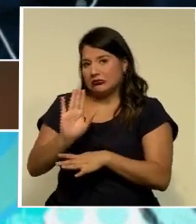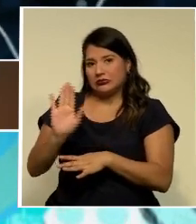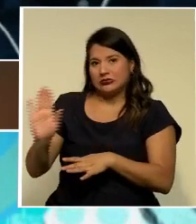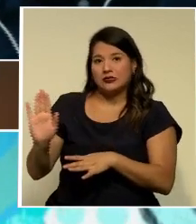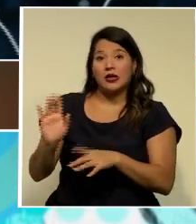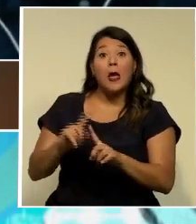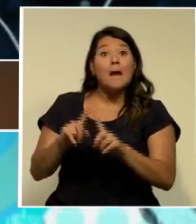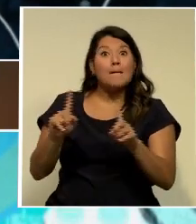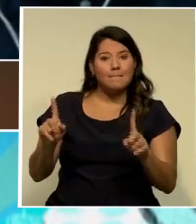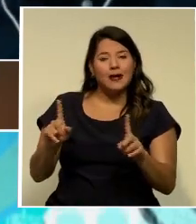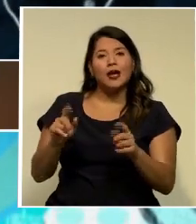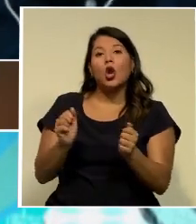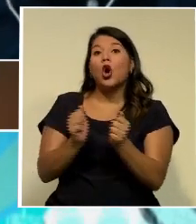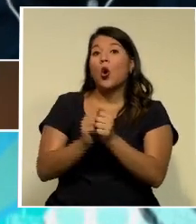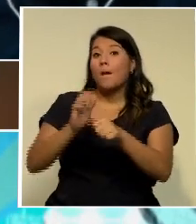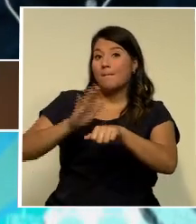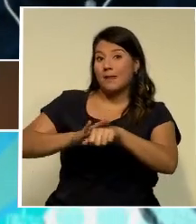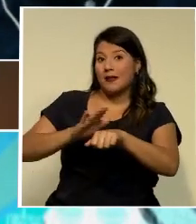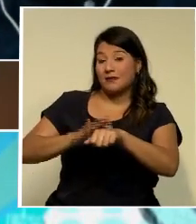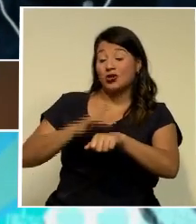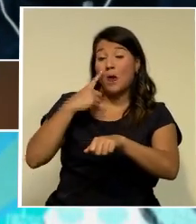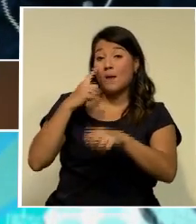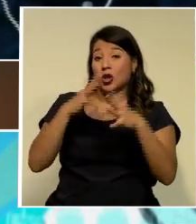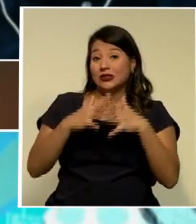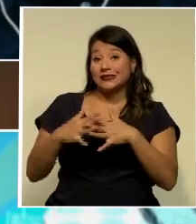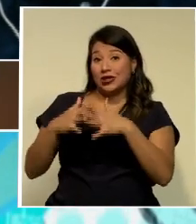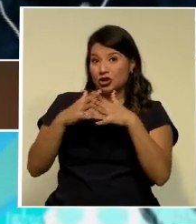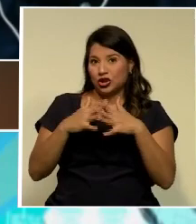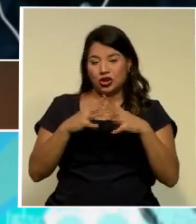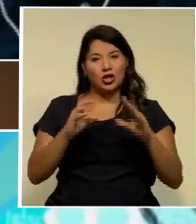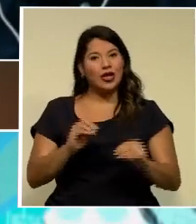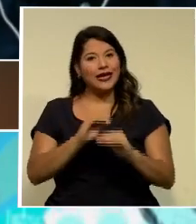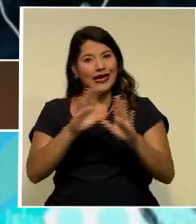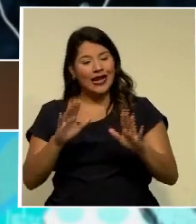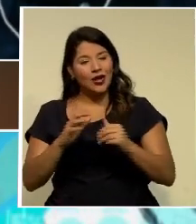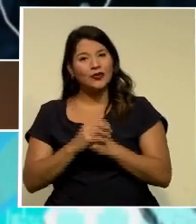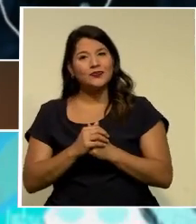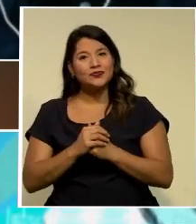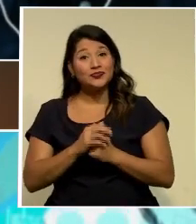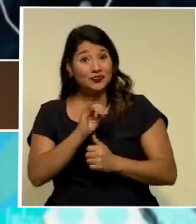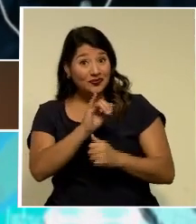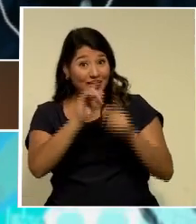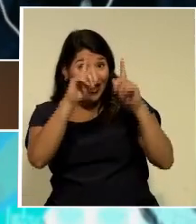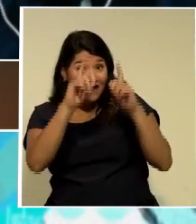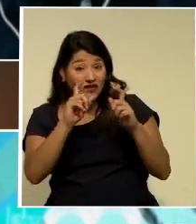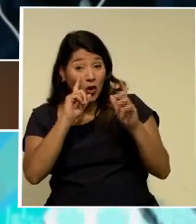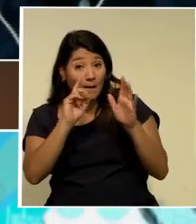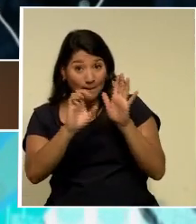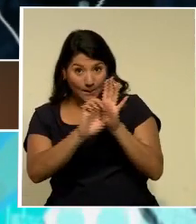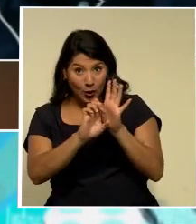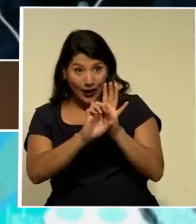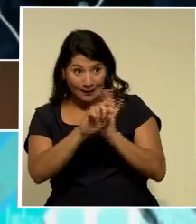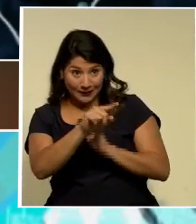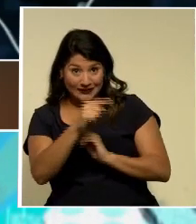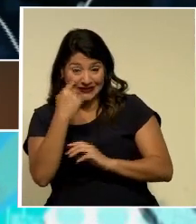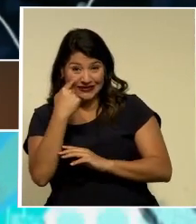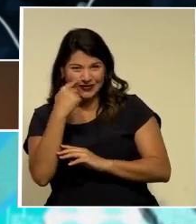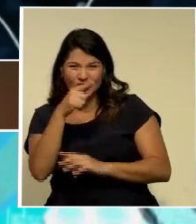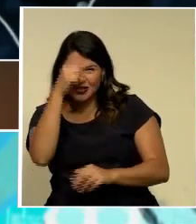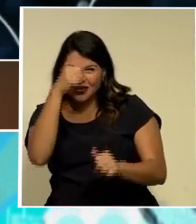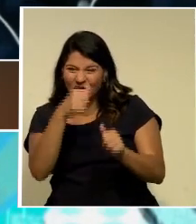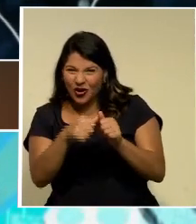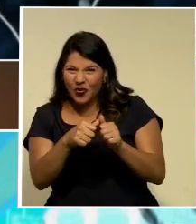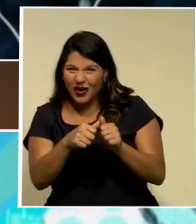fue con la aprobación directa del gobierno norteamericano, ¿verdad? Claro, esta fotografía, por ejemplo, que estamos viendo, ¿recordás